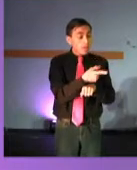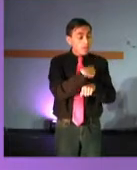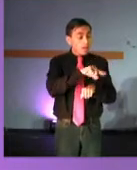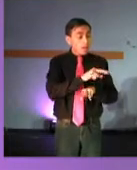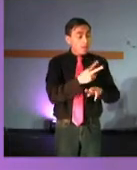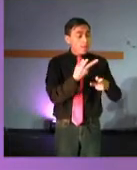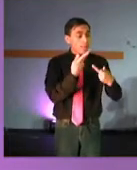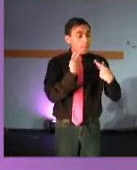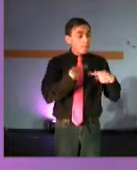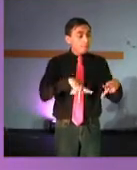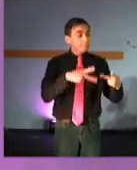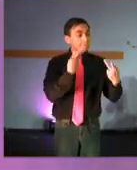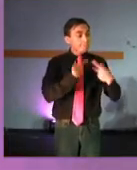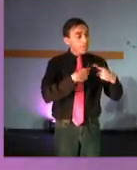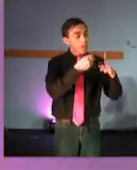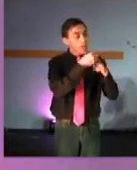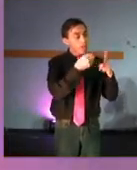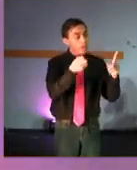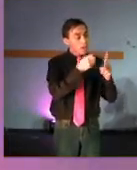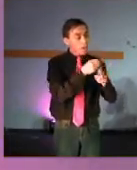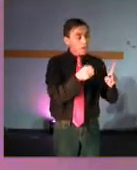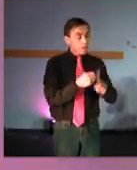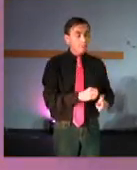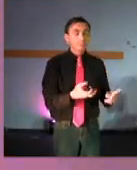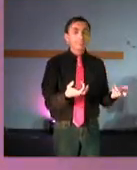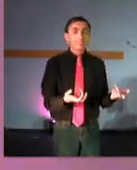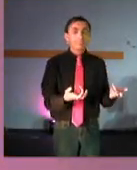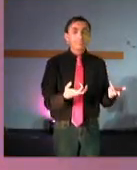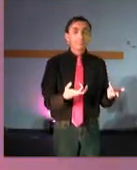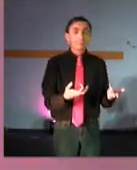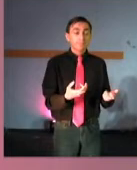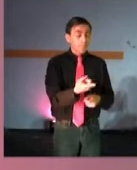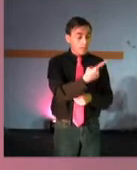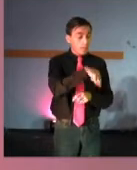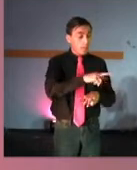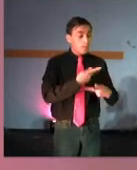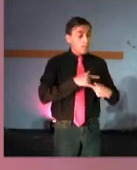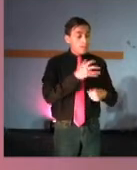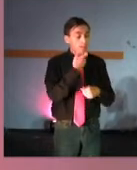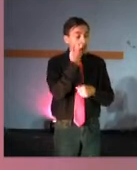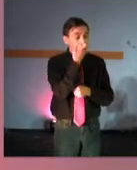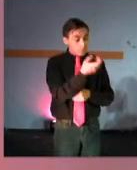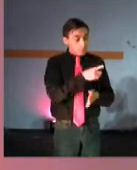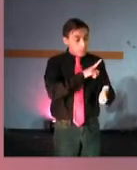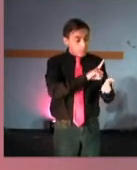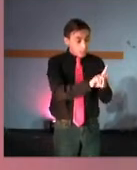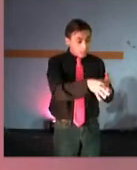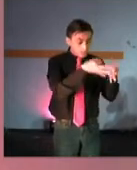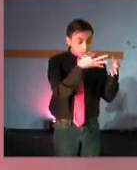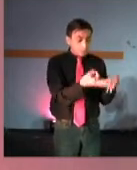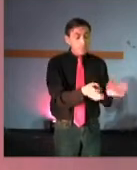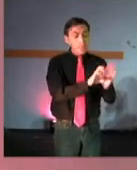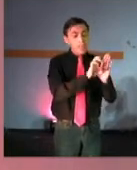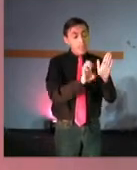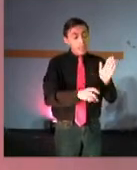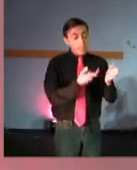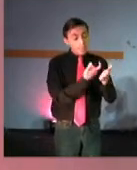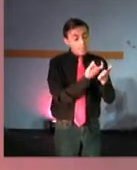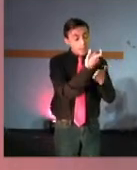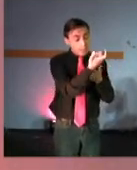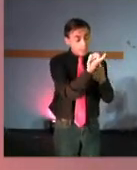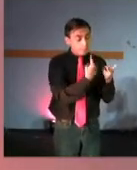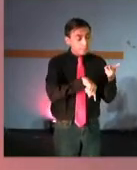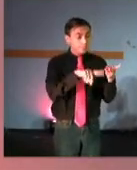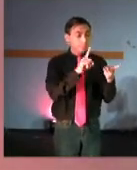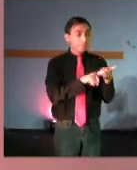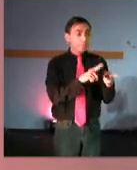a reivindicar tierra, a reivindicar derechos esenciales como salario,